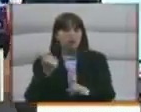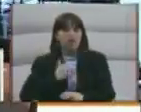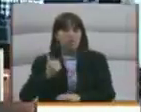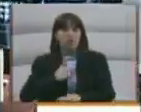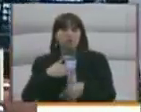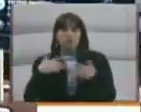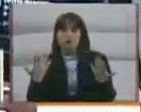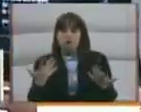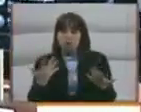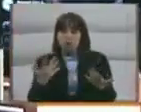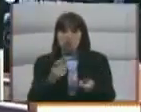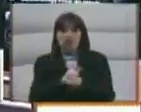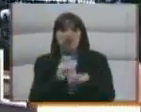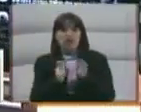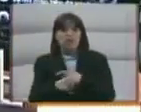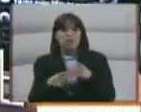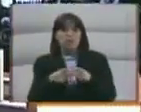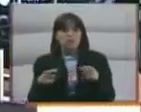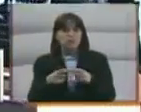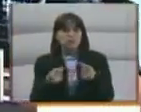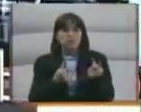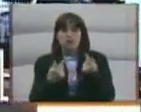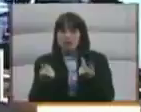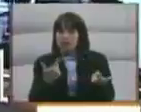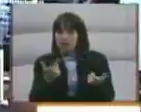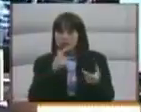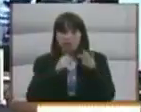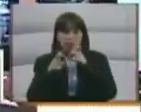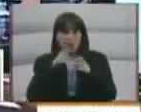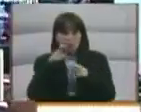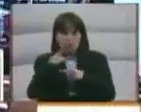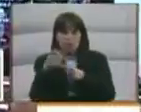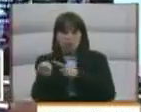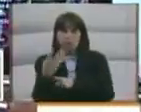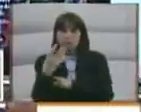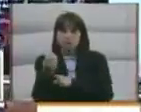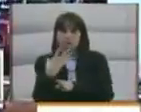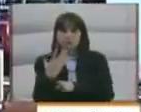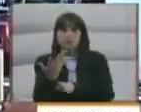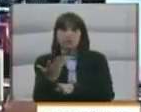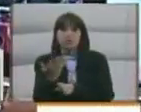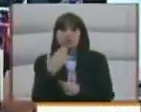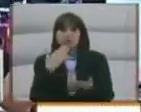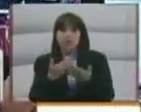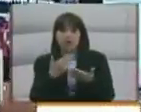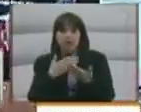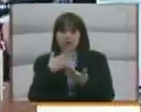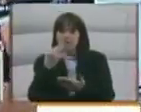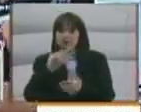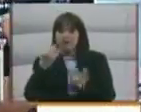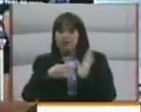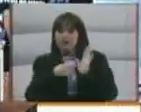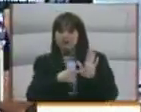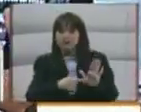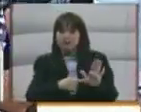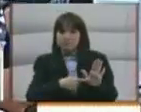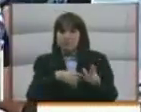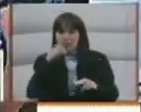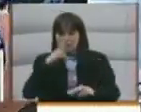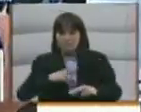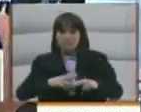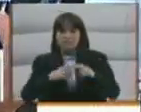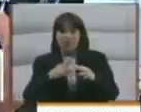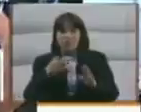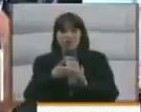sistema cambiario? Es la pregunta que nos dice. Caridad dice... gracias por ser realista y sincero con la situación